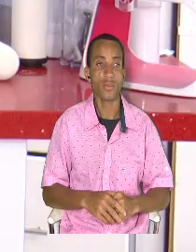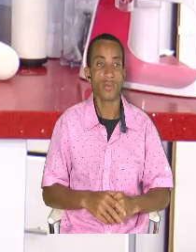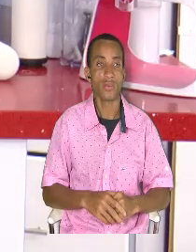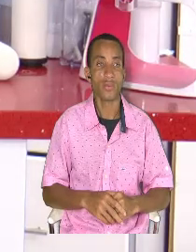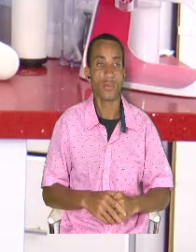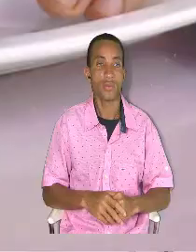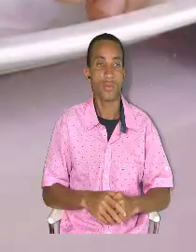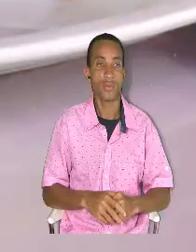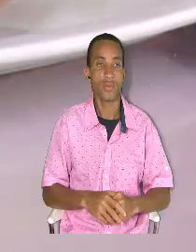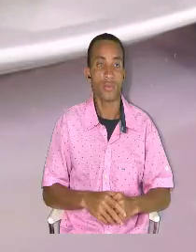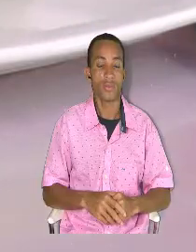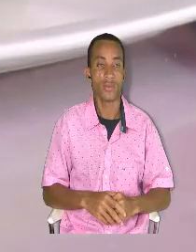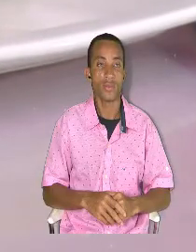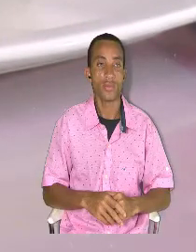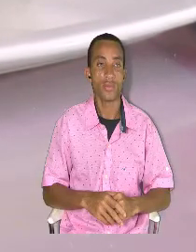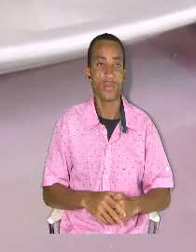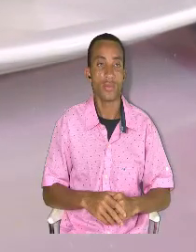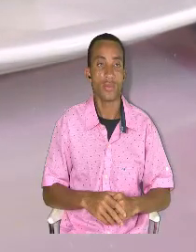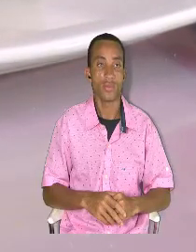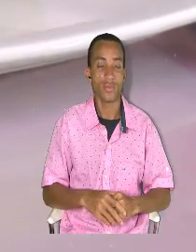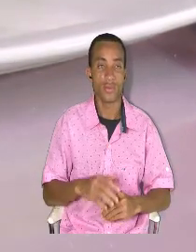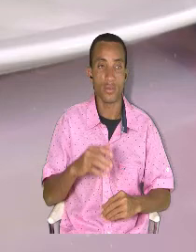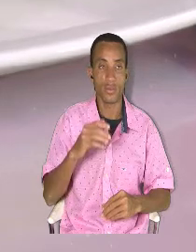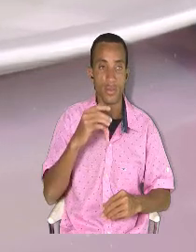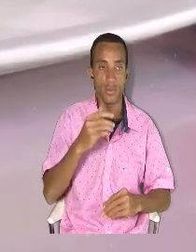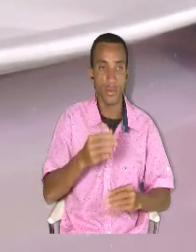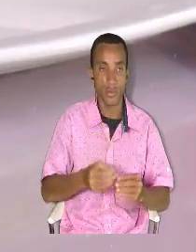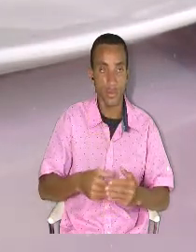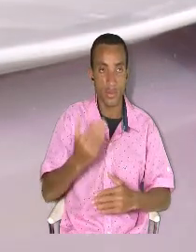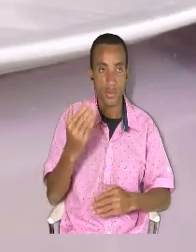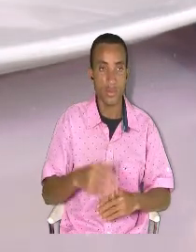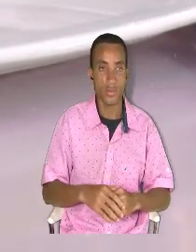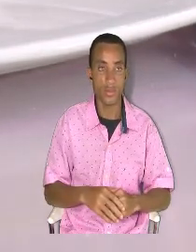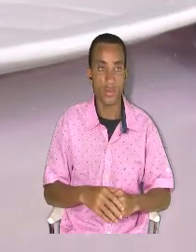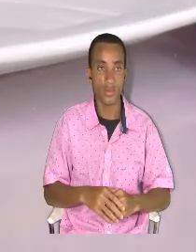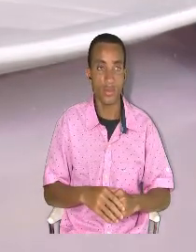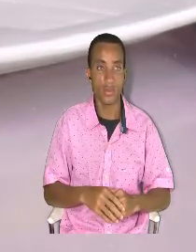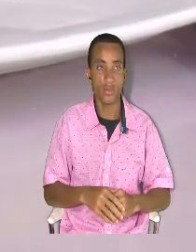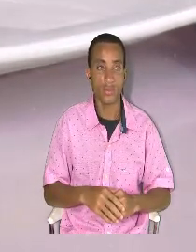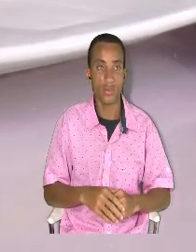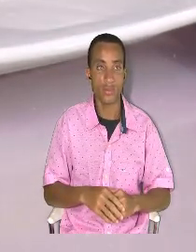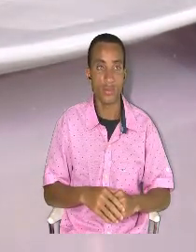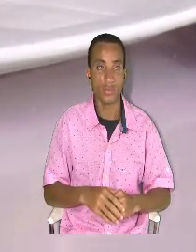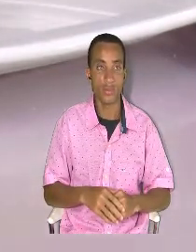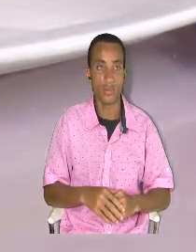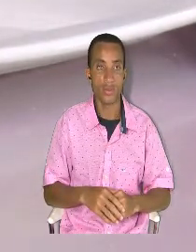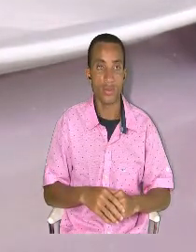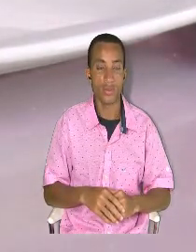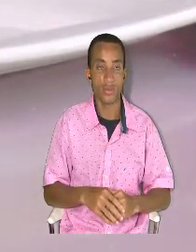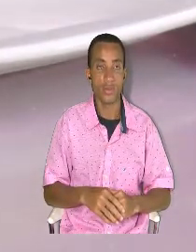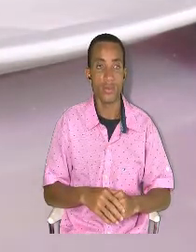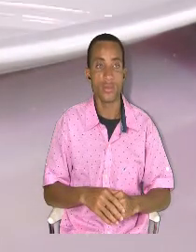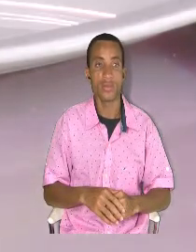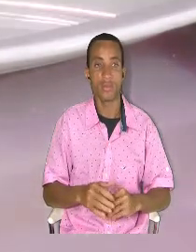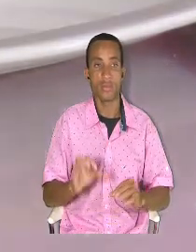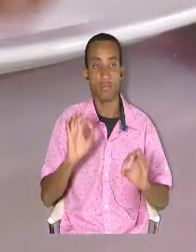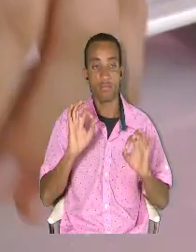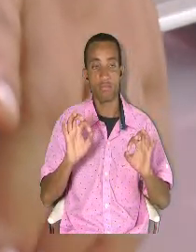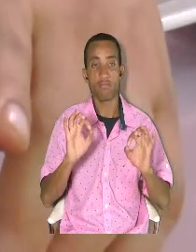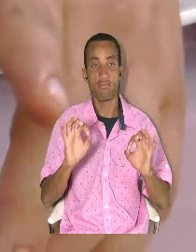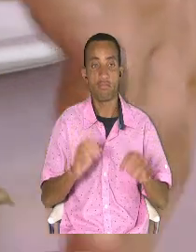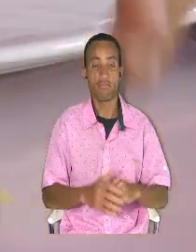¿Sí? Nuestra. Entonces vamos a empezar a sacar nuestra causa limeña. ¿Sí? Perfecto. Entonces vamos a hacer esto. Bueno, y aquí